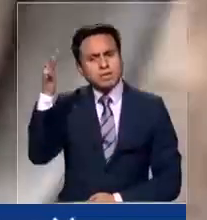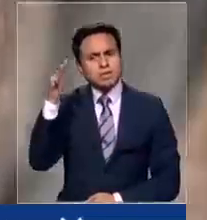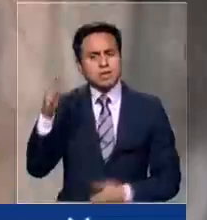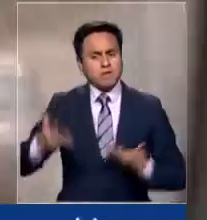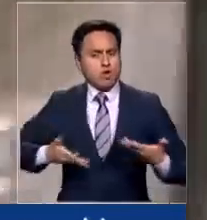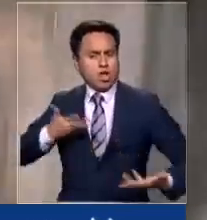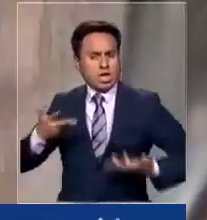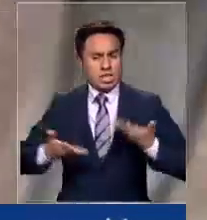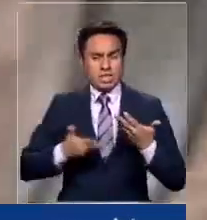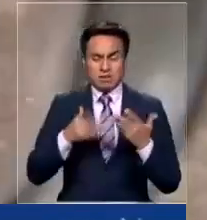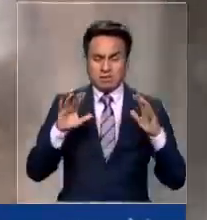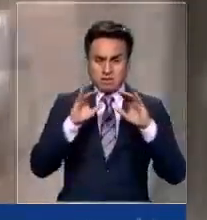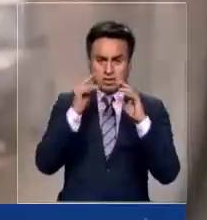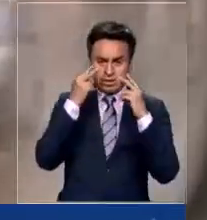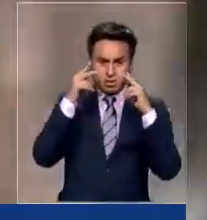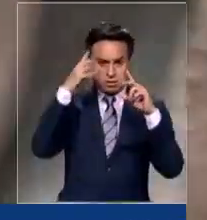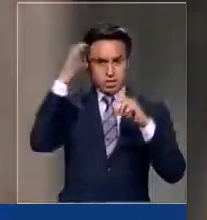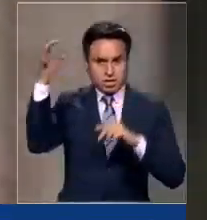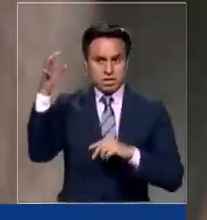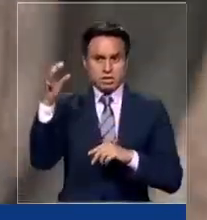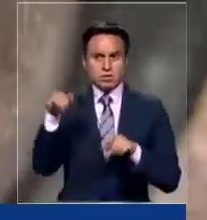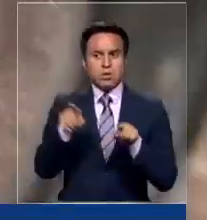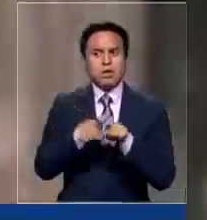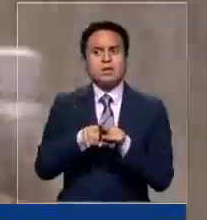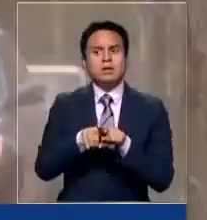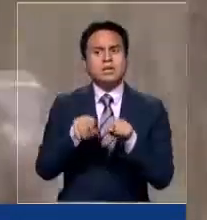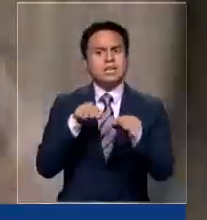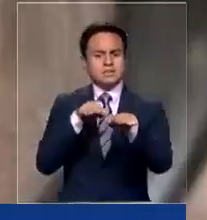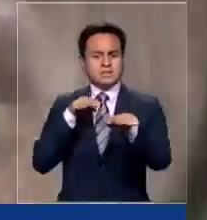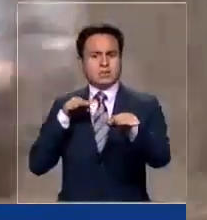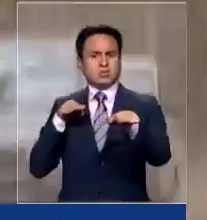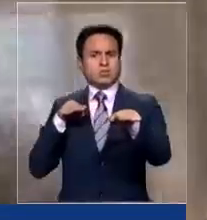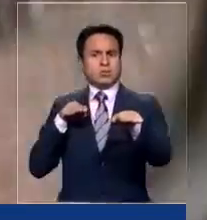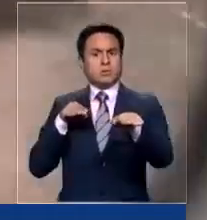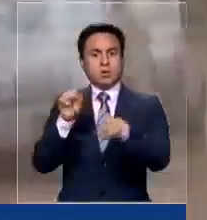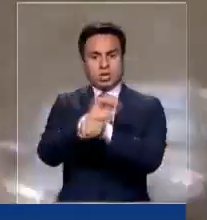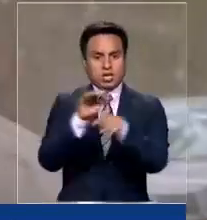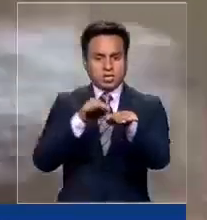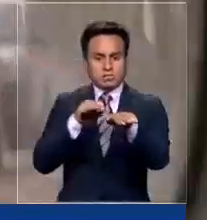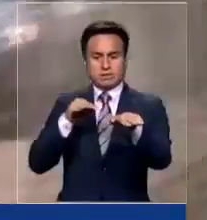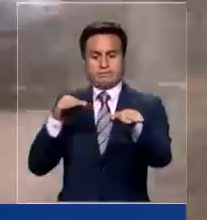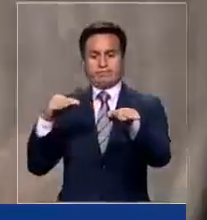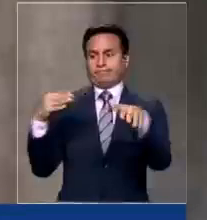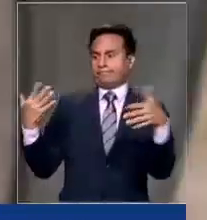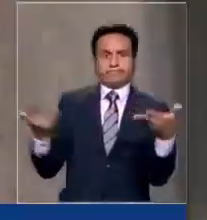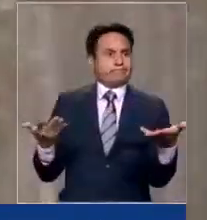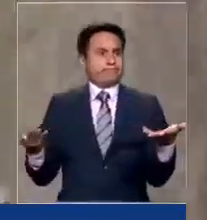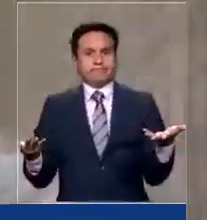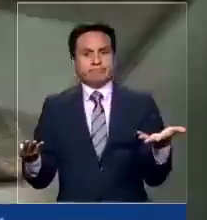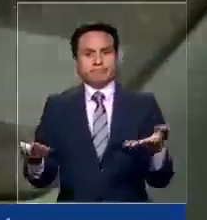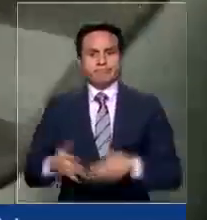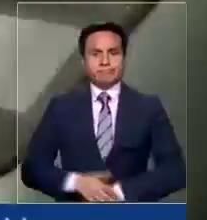violenta entonces estuvo 10 na reactivamente ponen un vehículo delante otro atrás